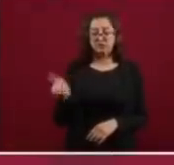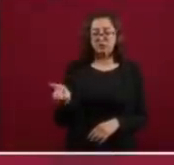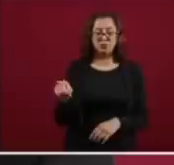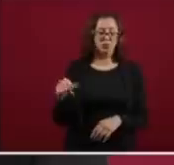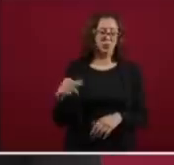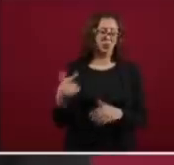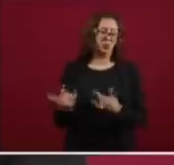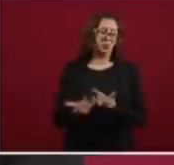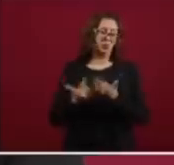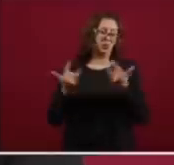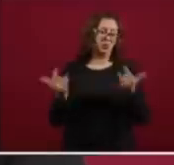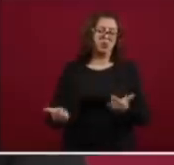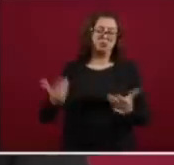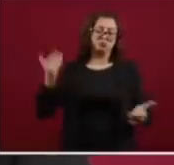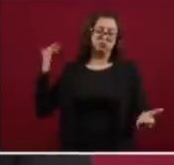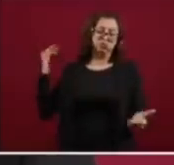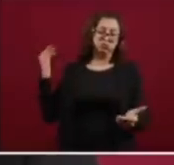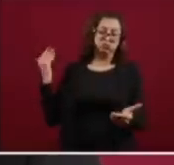trayectoria